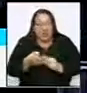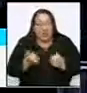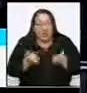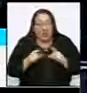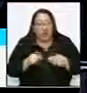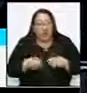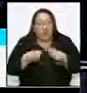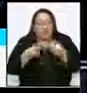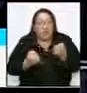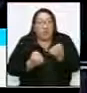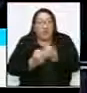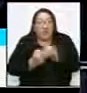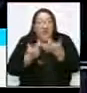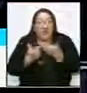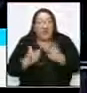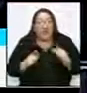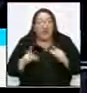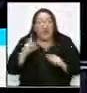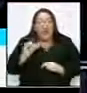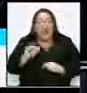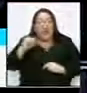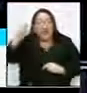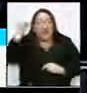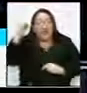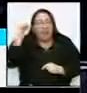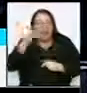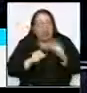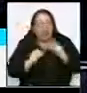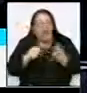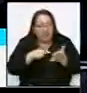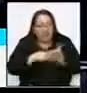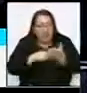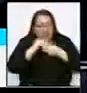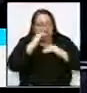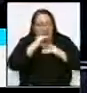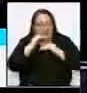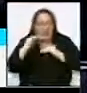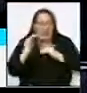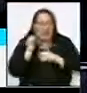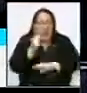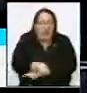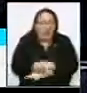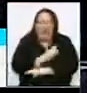garantiza esas libertades y derechos a los ciudadanos, limitando al poder.